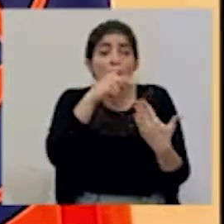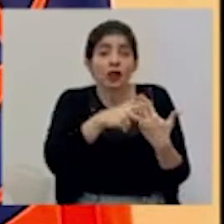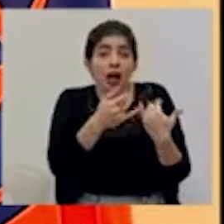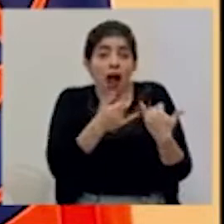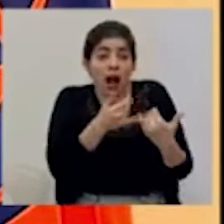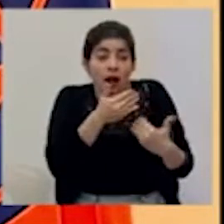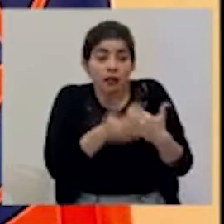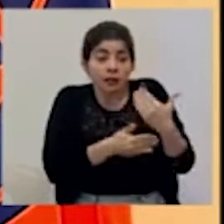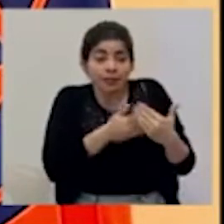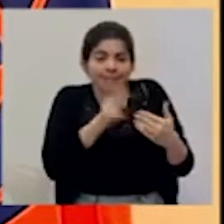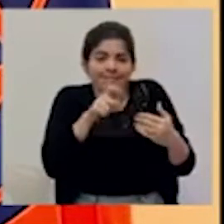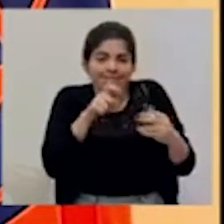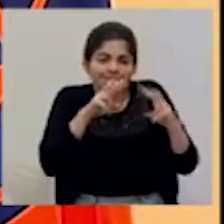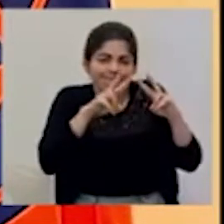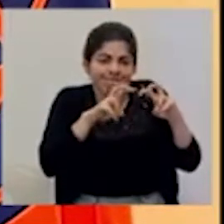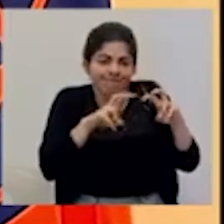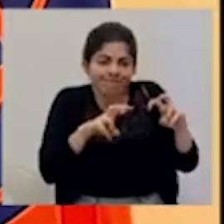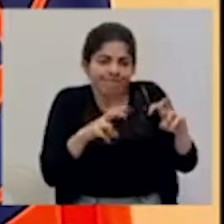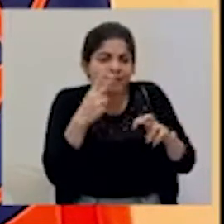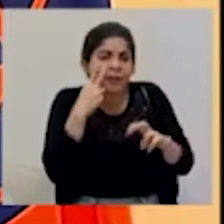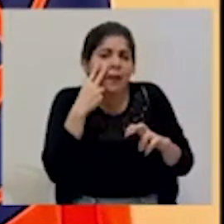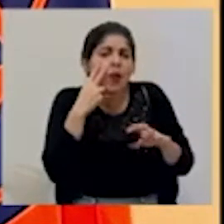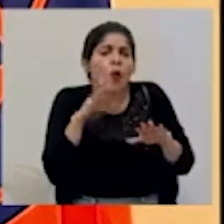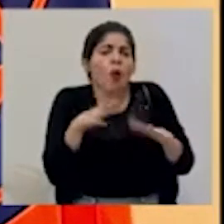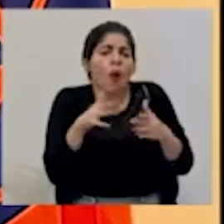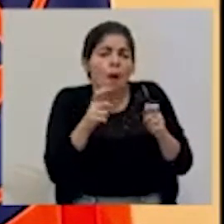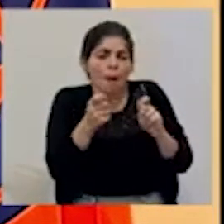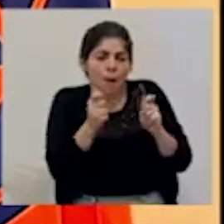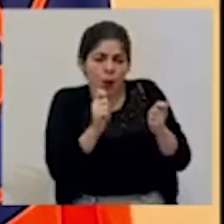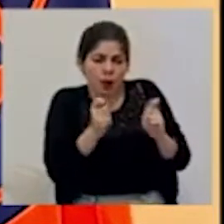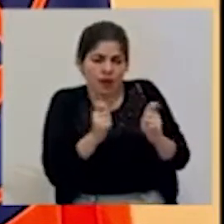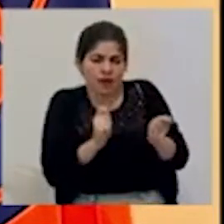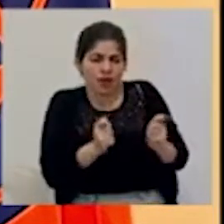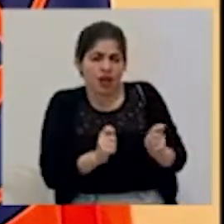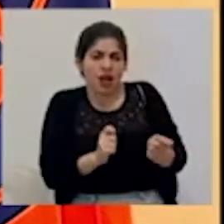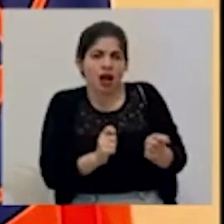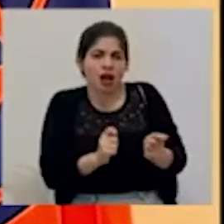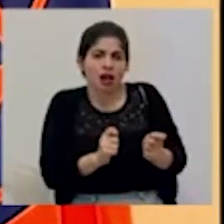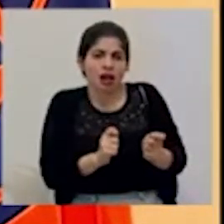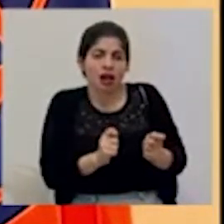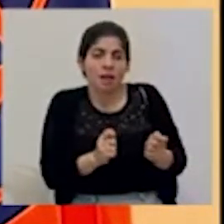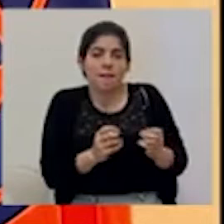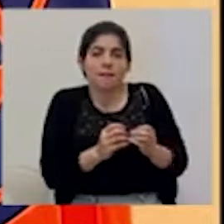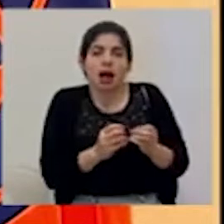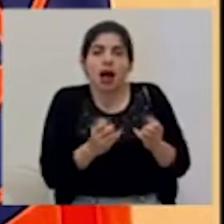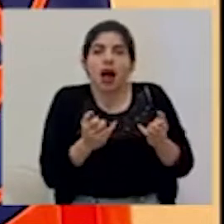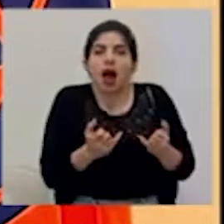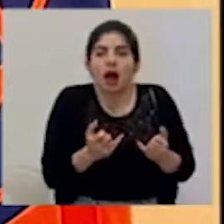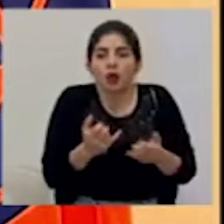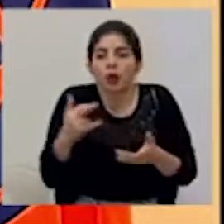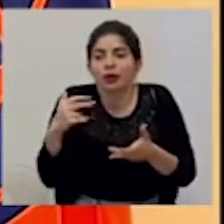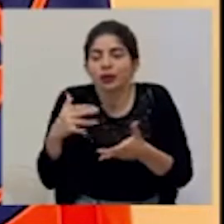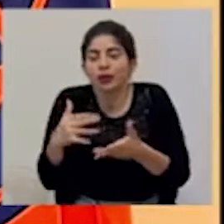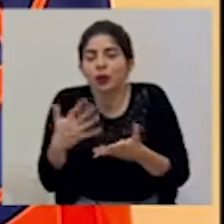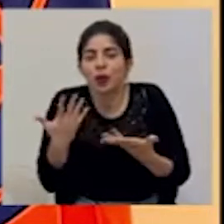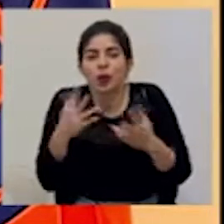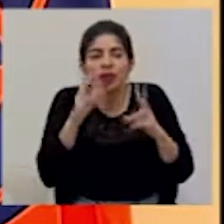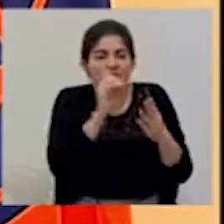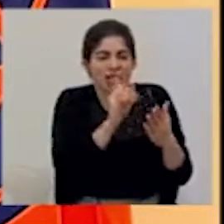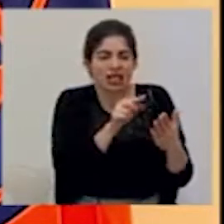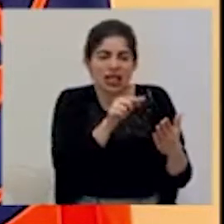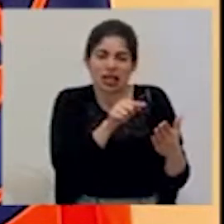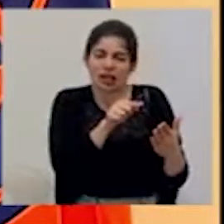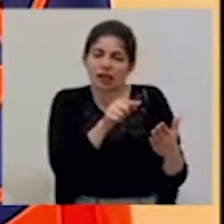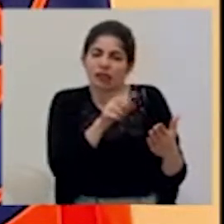ejecución para poder hacer las adecuaciones, actualizar algún estudio, revisar algún diseño